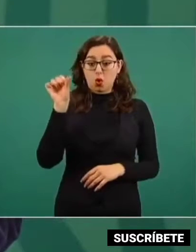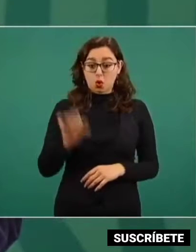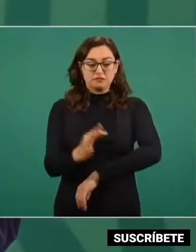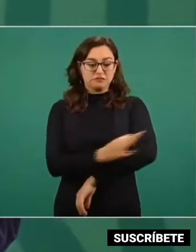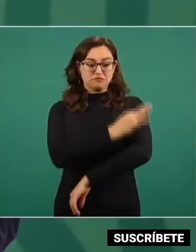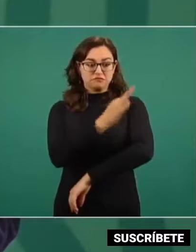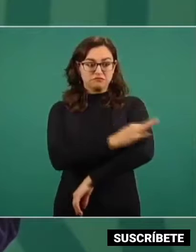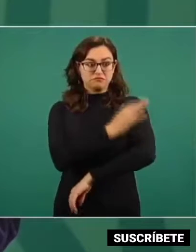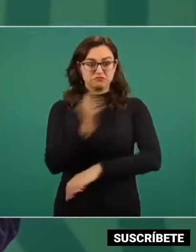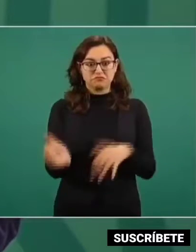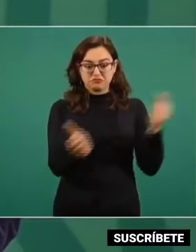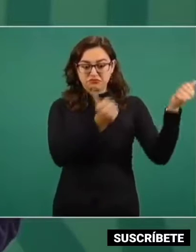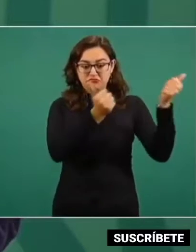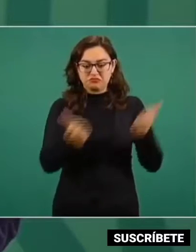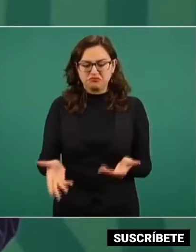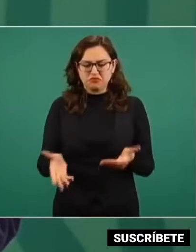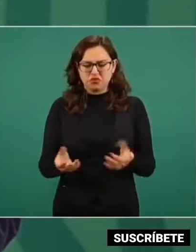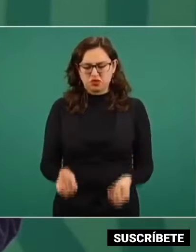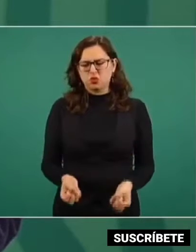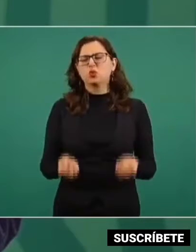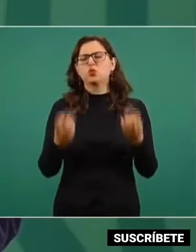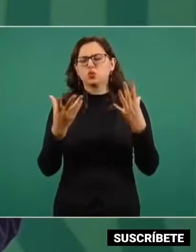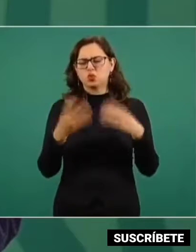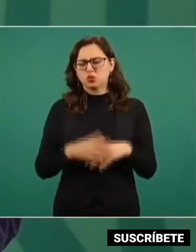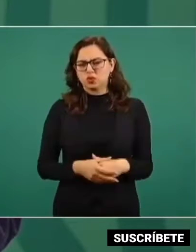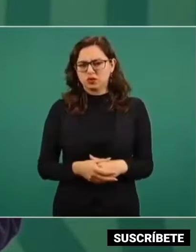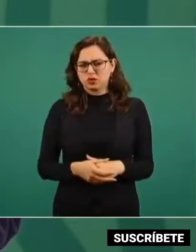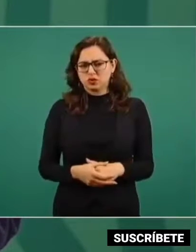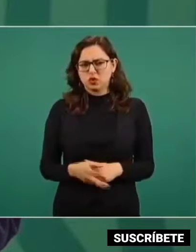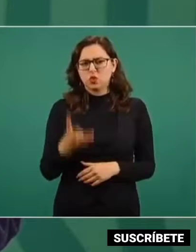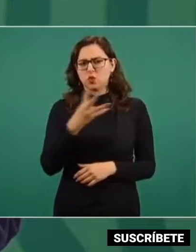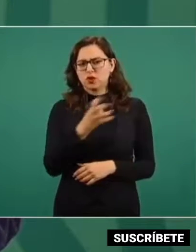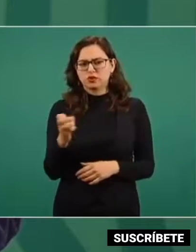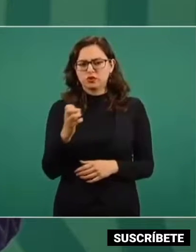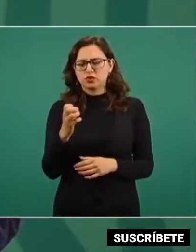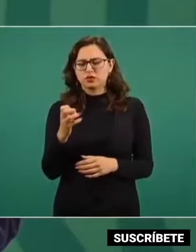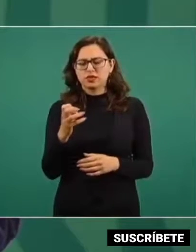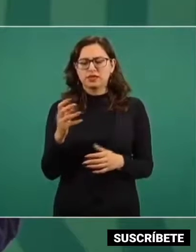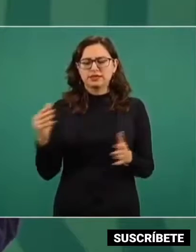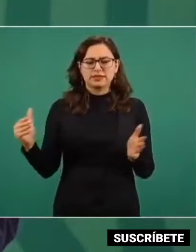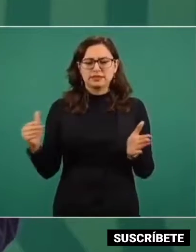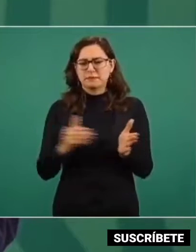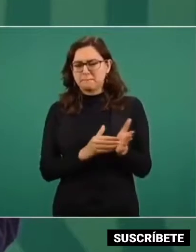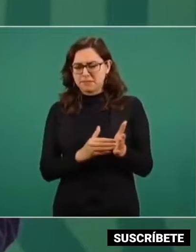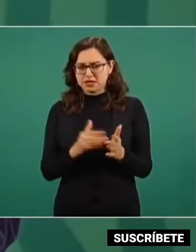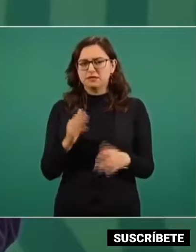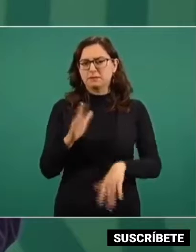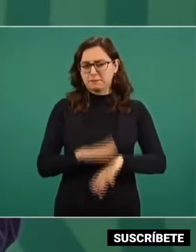Pfizer, de más de 400 mil dosis de vacunas,